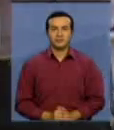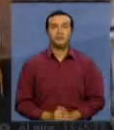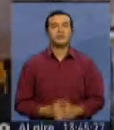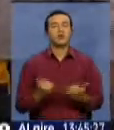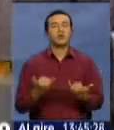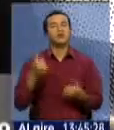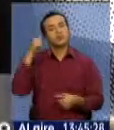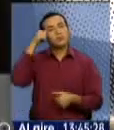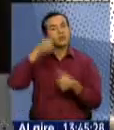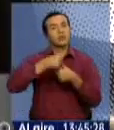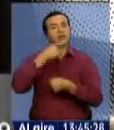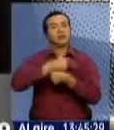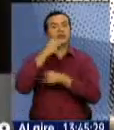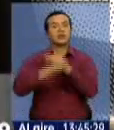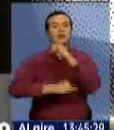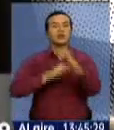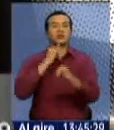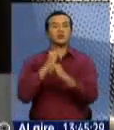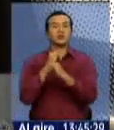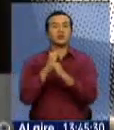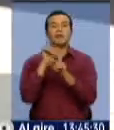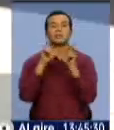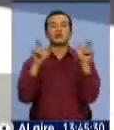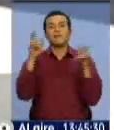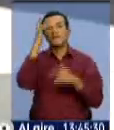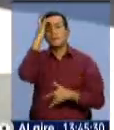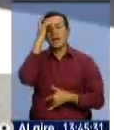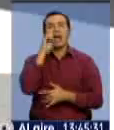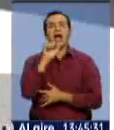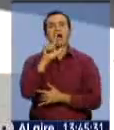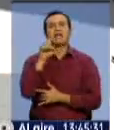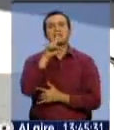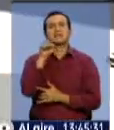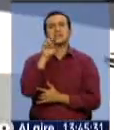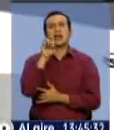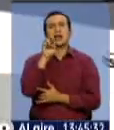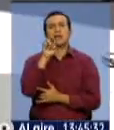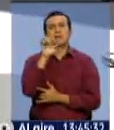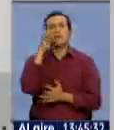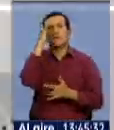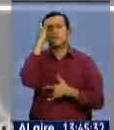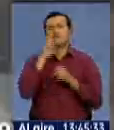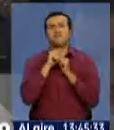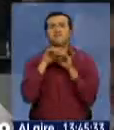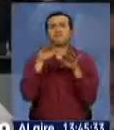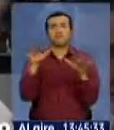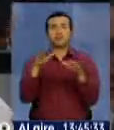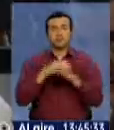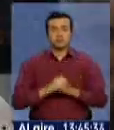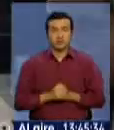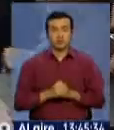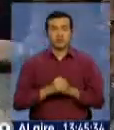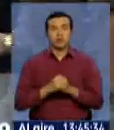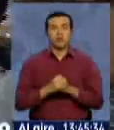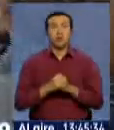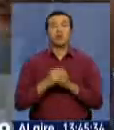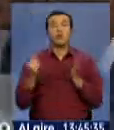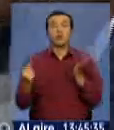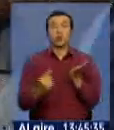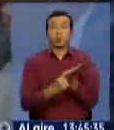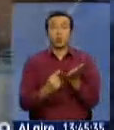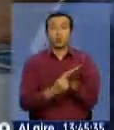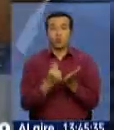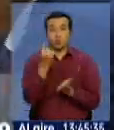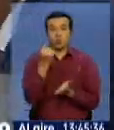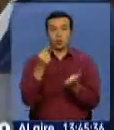Se conmemora el Día Internacional del Alzheimer, una enfermedad considerada una pandemia. La información del USB entregado